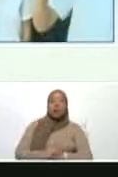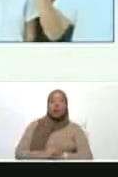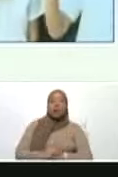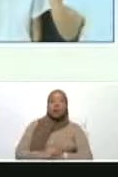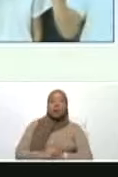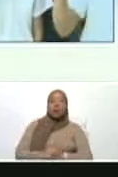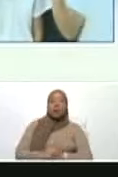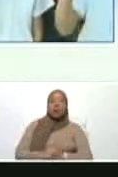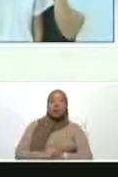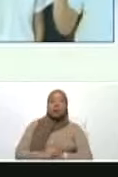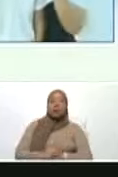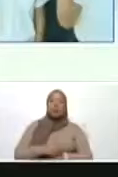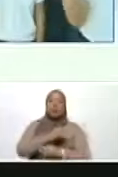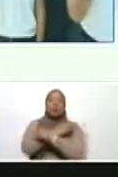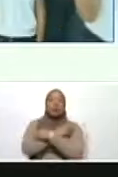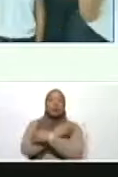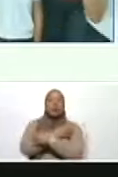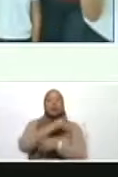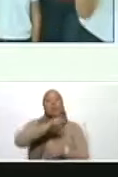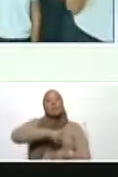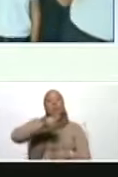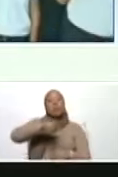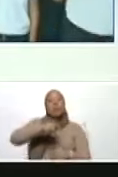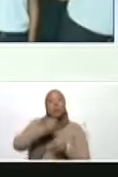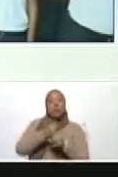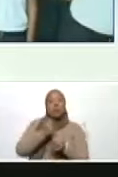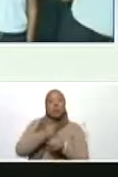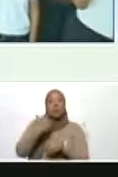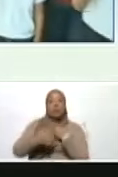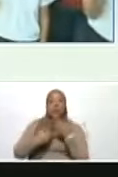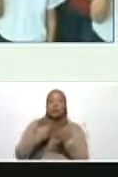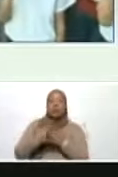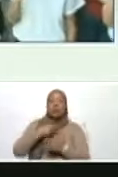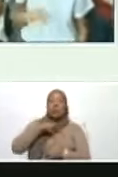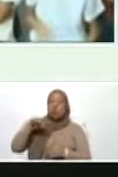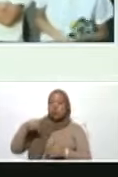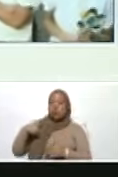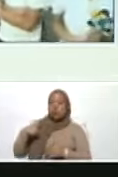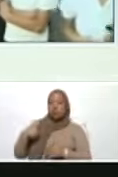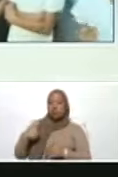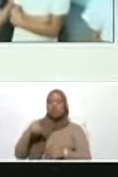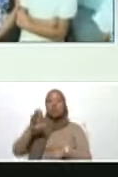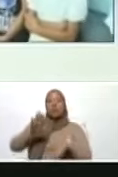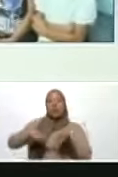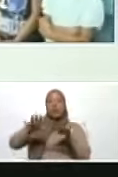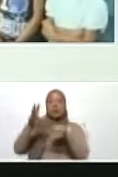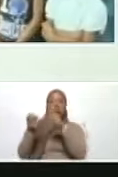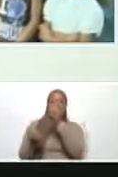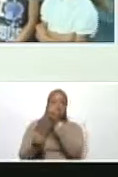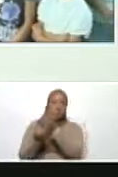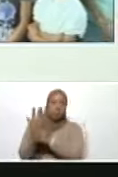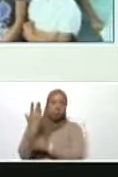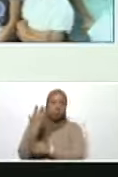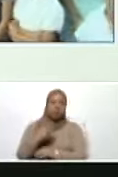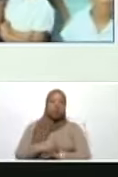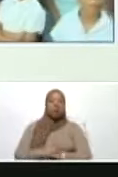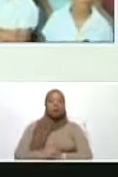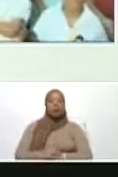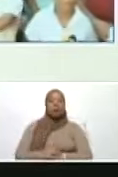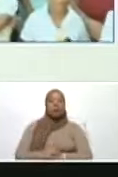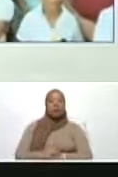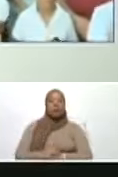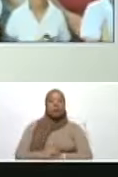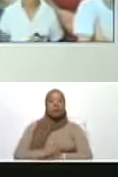Con la gente de San Felipe y la gente de Cagua. Mañana es miércoles 15 de mayo, ¿verdad? Vamos